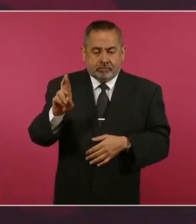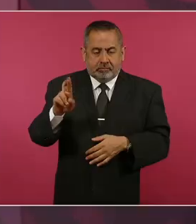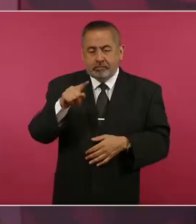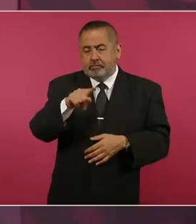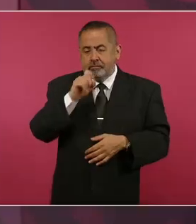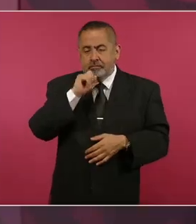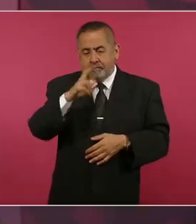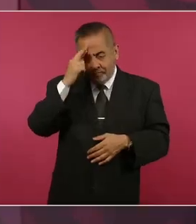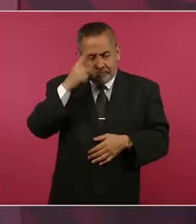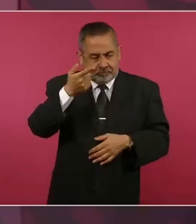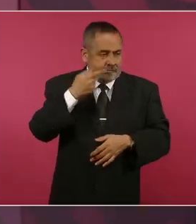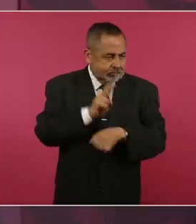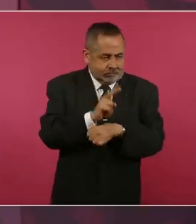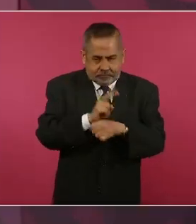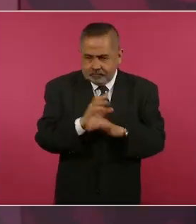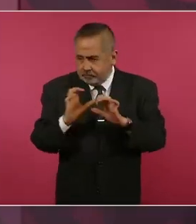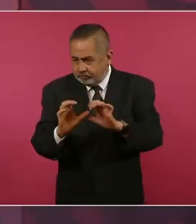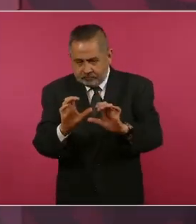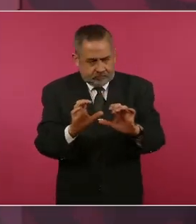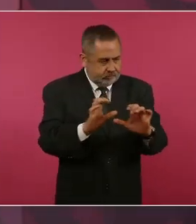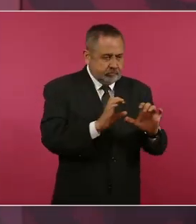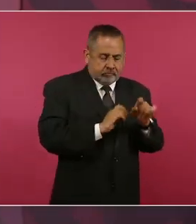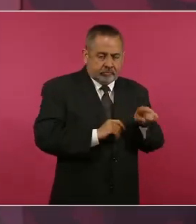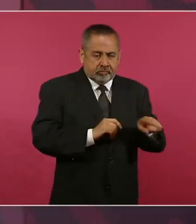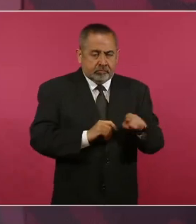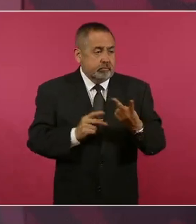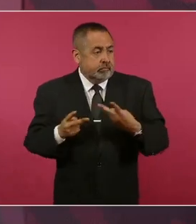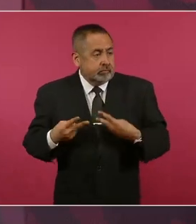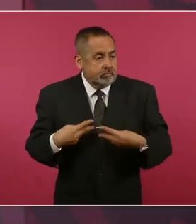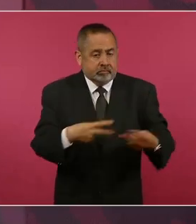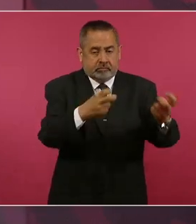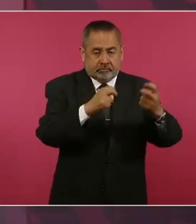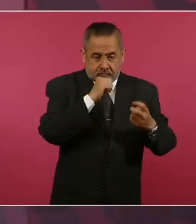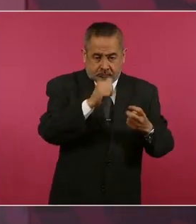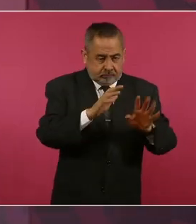que quedaron y que cuidamos para que no se los roben